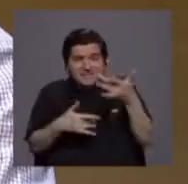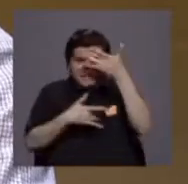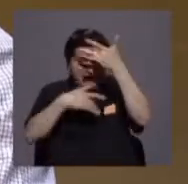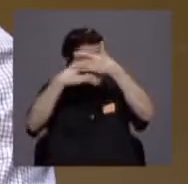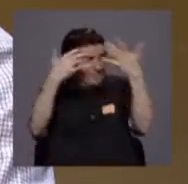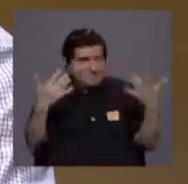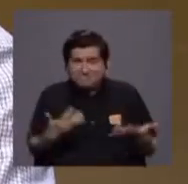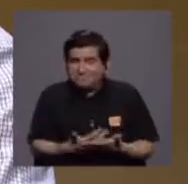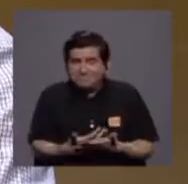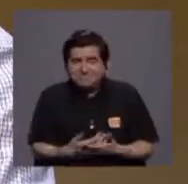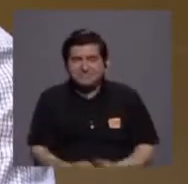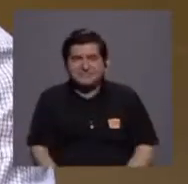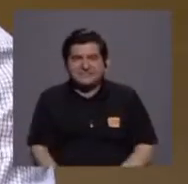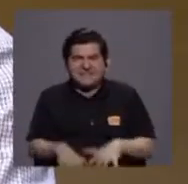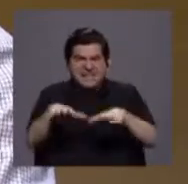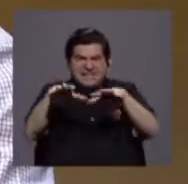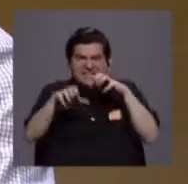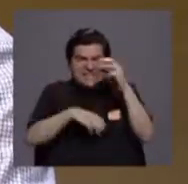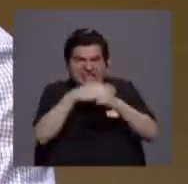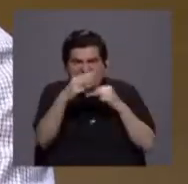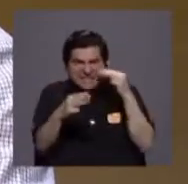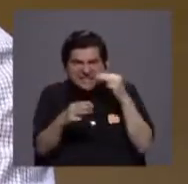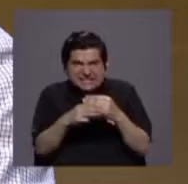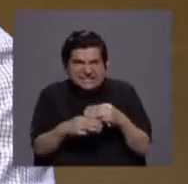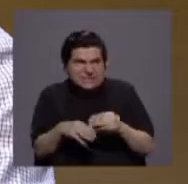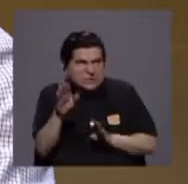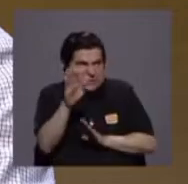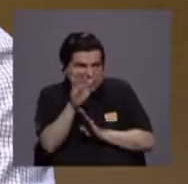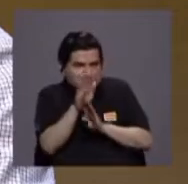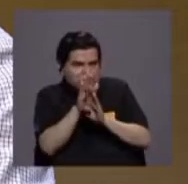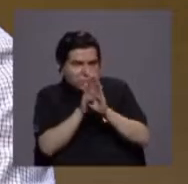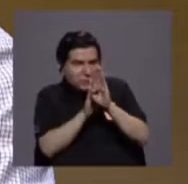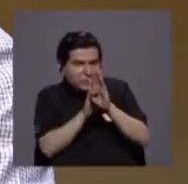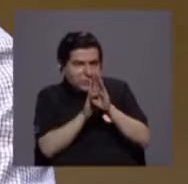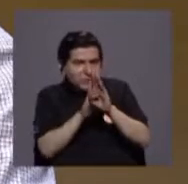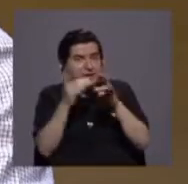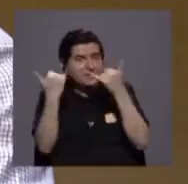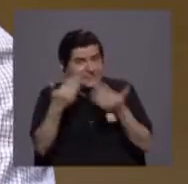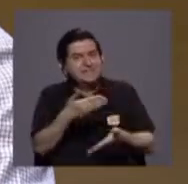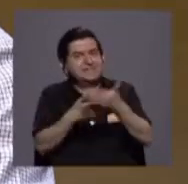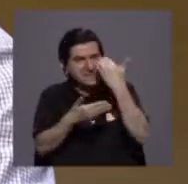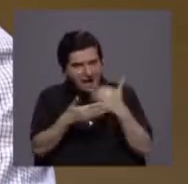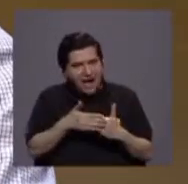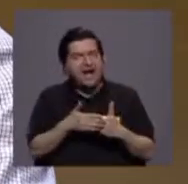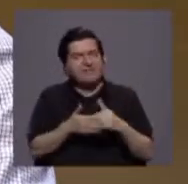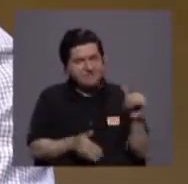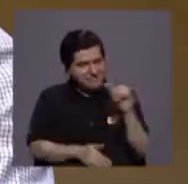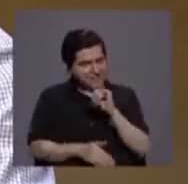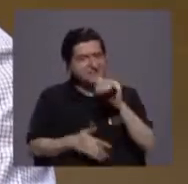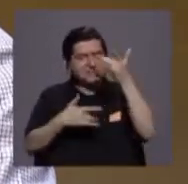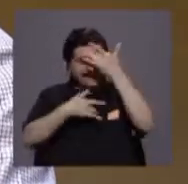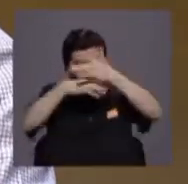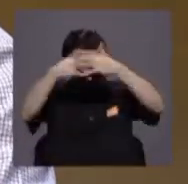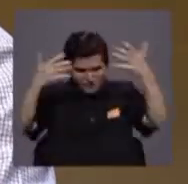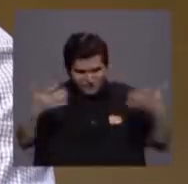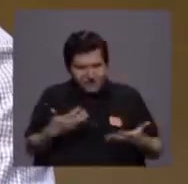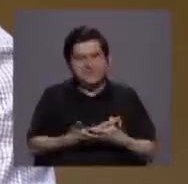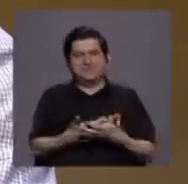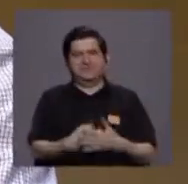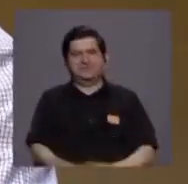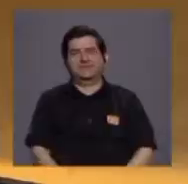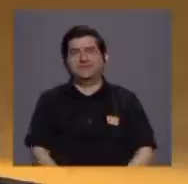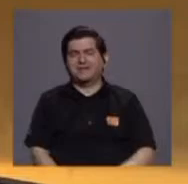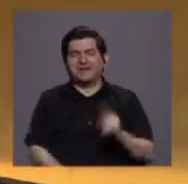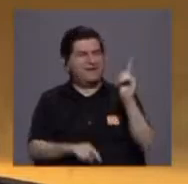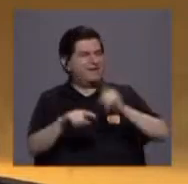epidemia, las tensiones a nivel mundial que se venían desarrollando estaban presentes antes de que se diera también la pandemia. Y eso es algo que